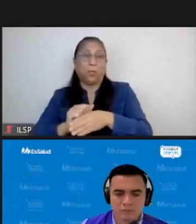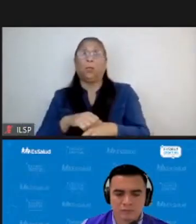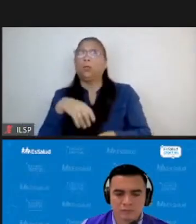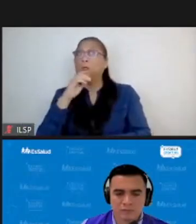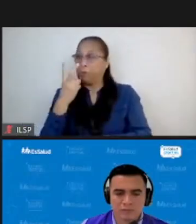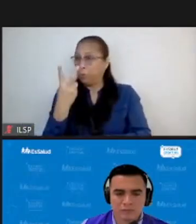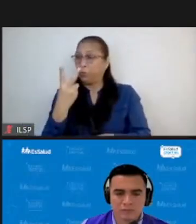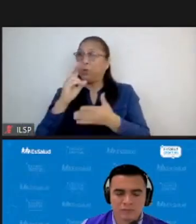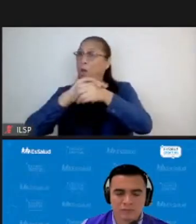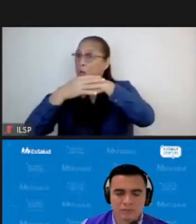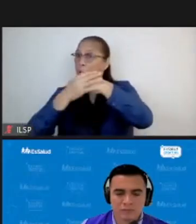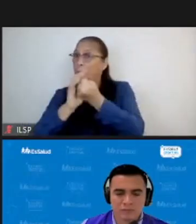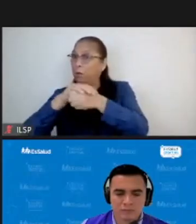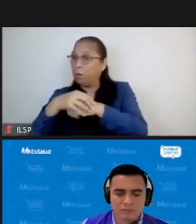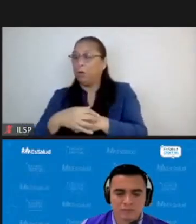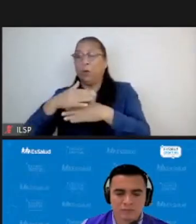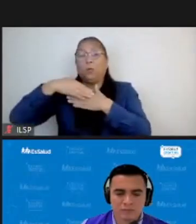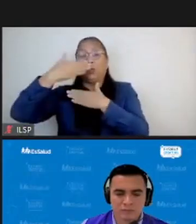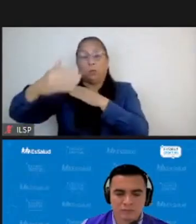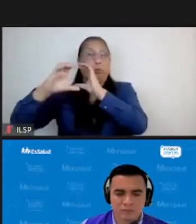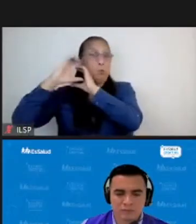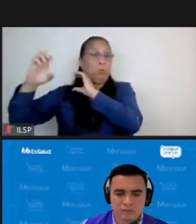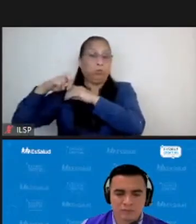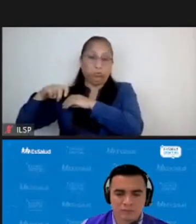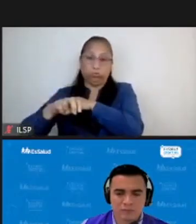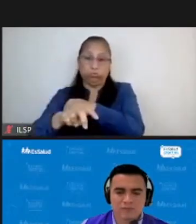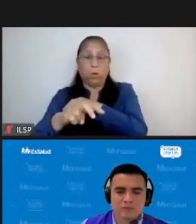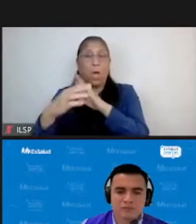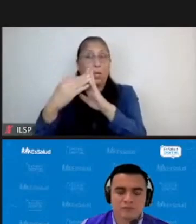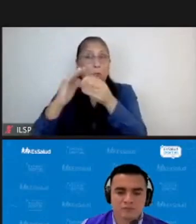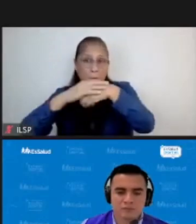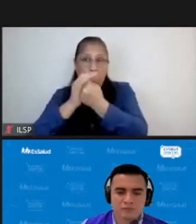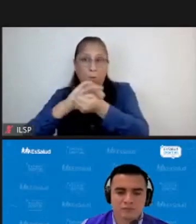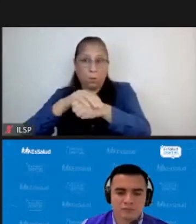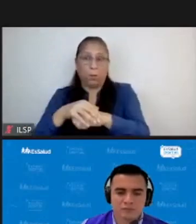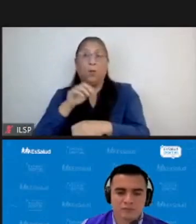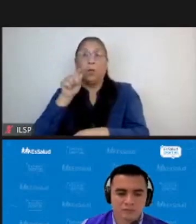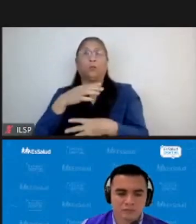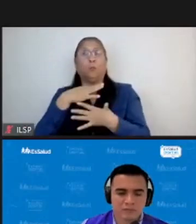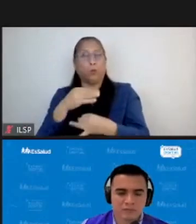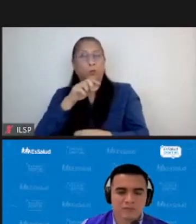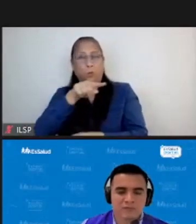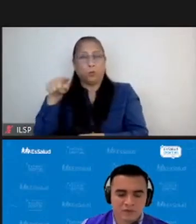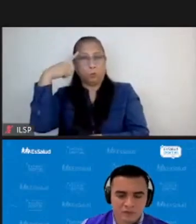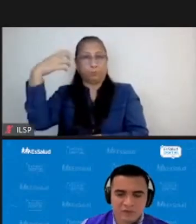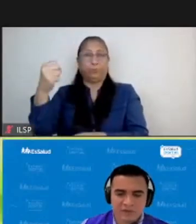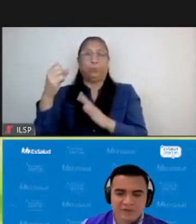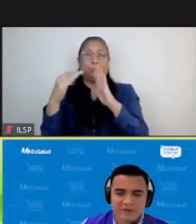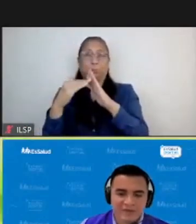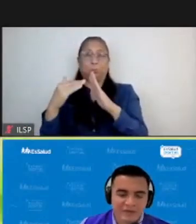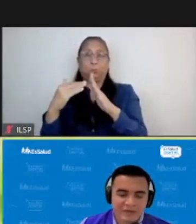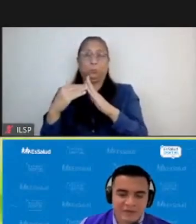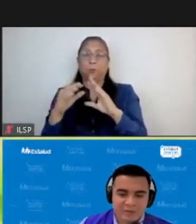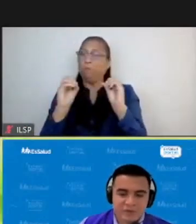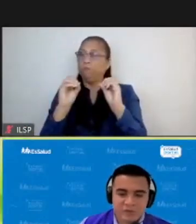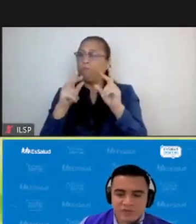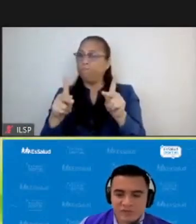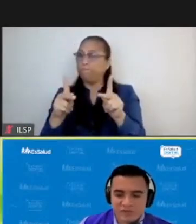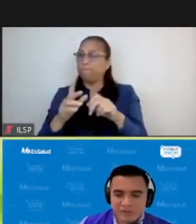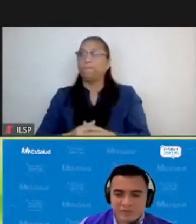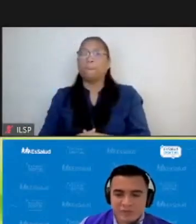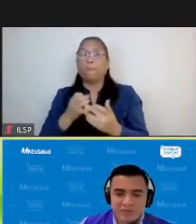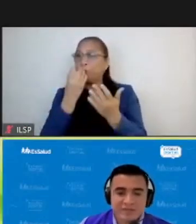siempre después de bajar del transporte público, hacerse el lavado de manos. Eso me gustaría que se lleven para casa. Ok. Bueno,